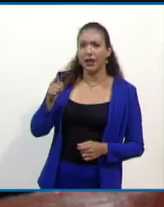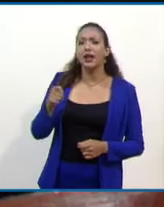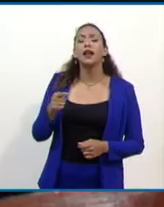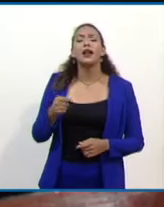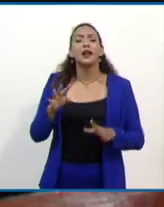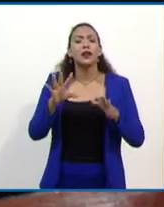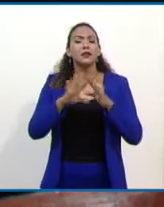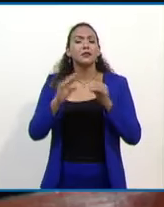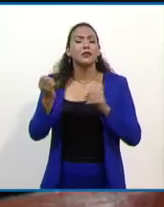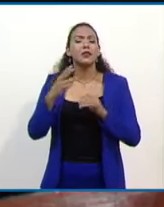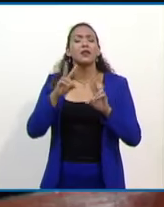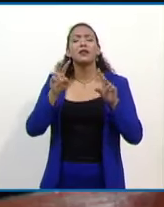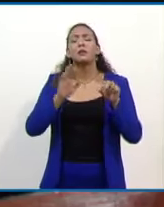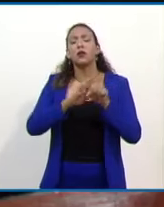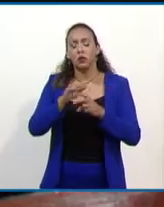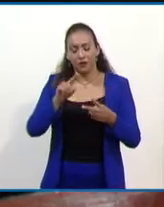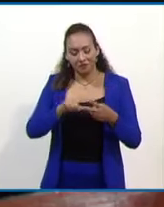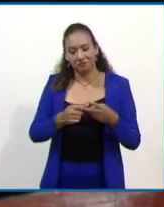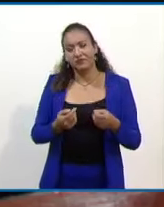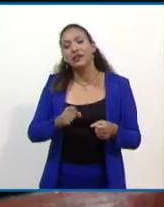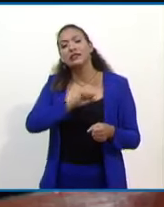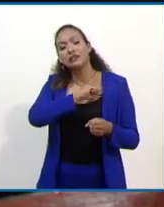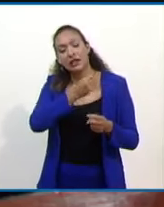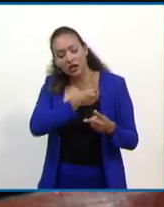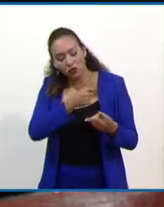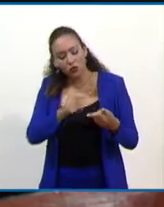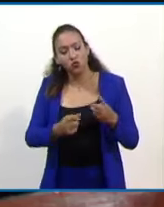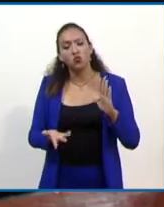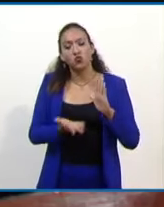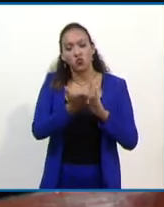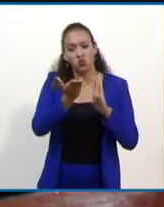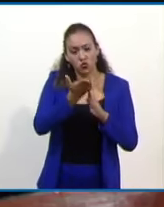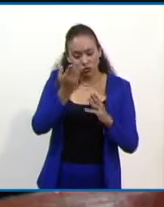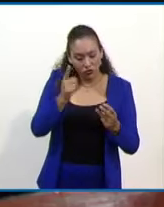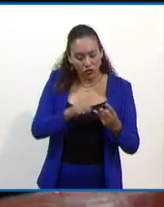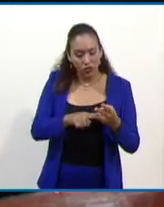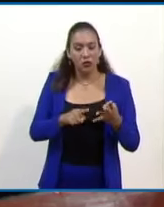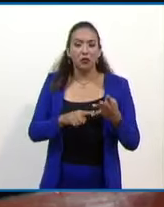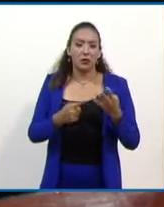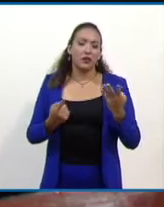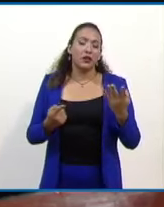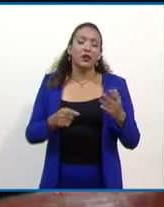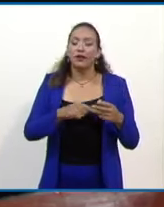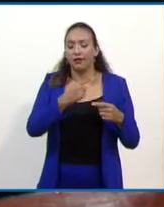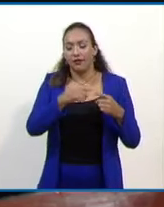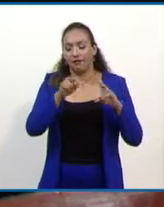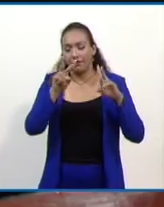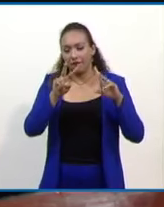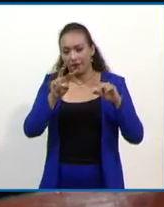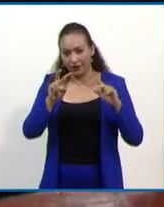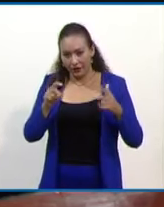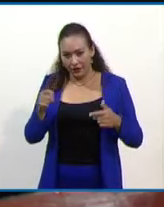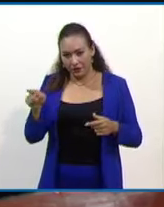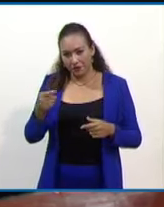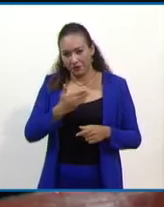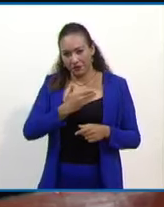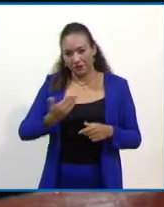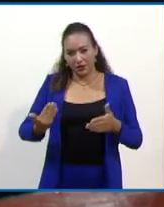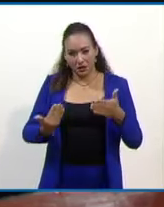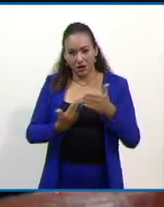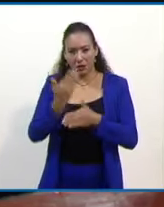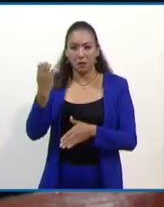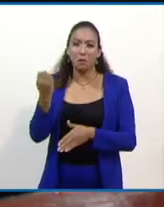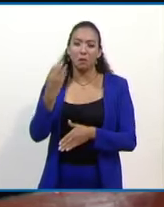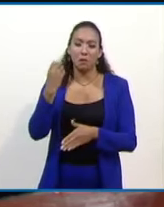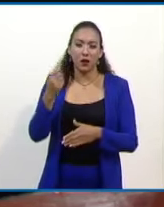salud, rehabilitación, construcción y poner en marcha nosocomios en diversas entidades del país,